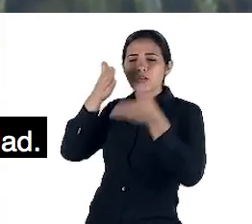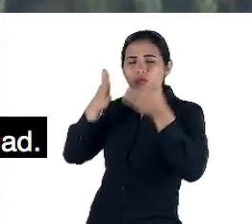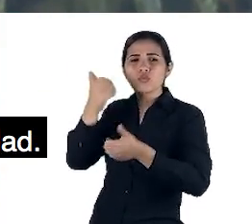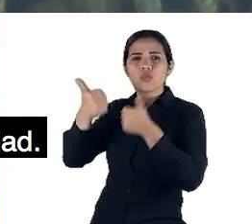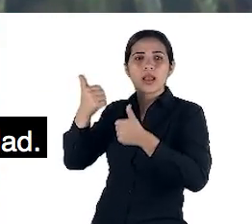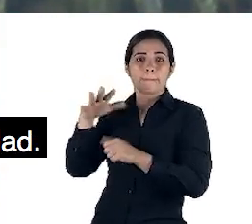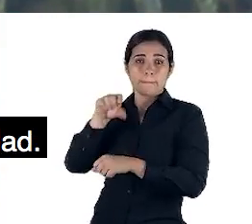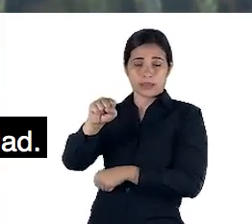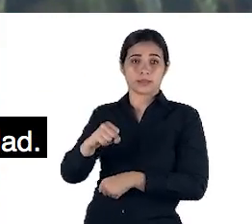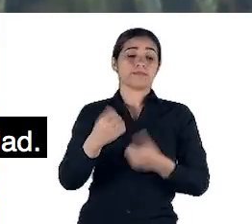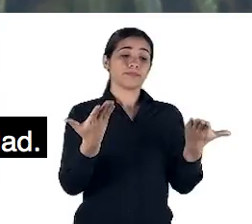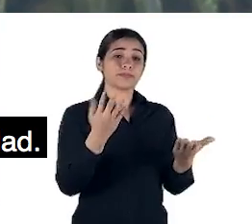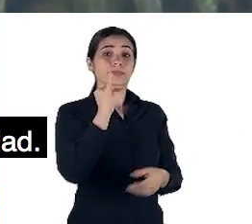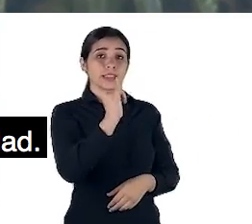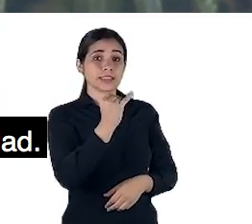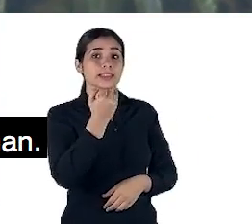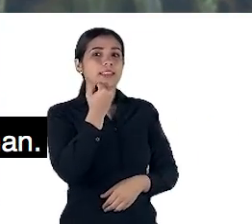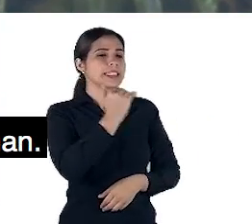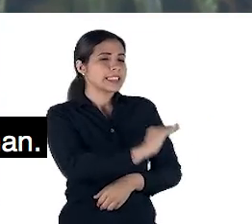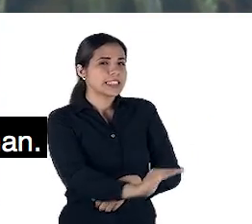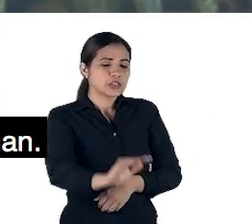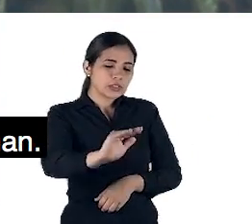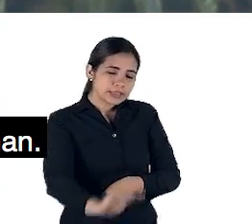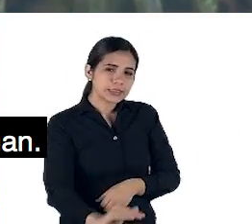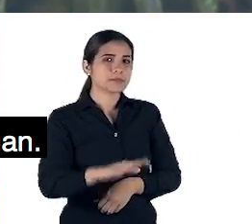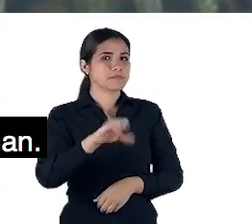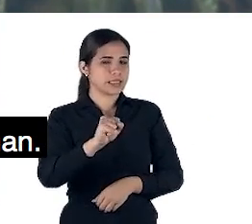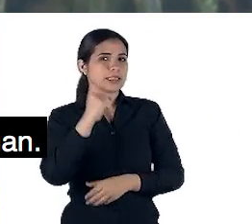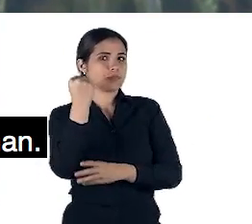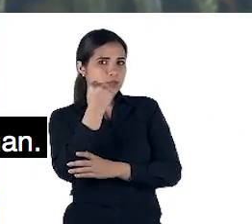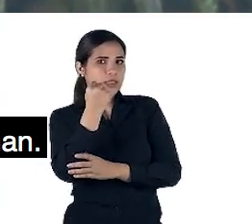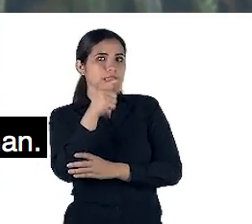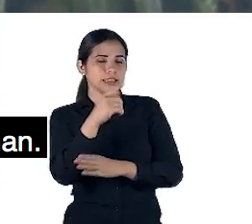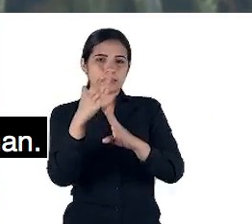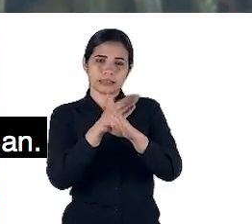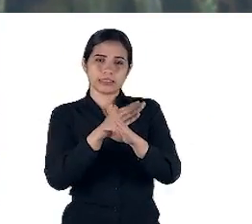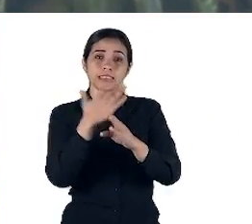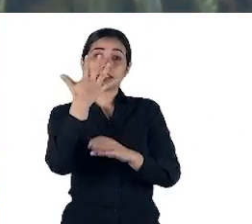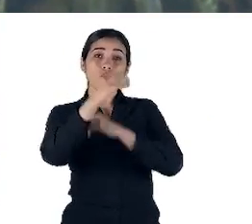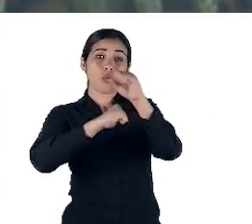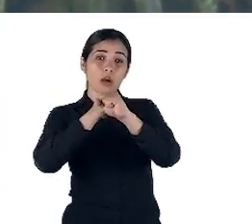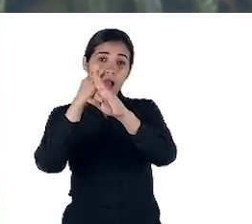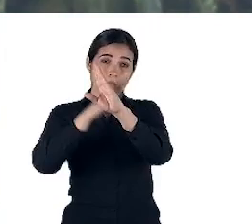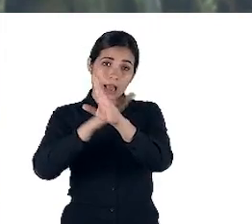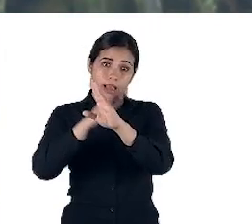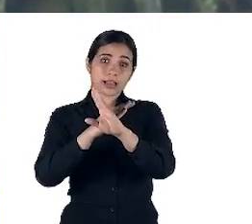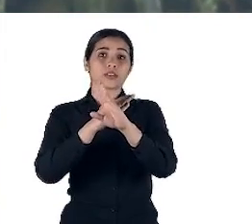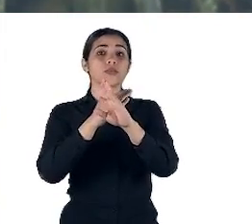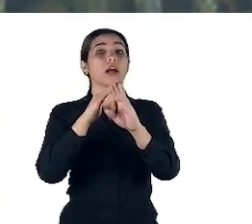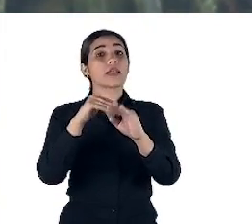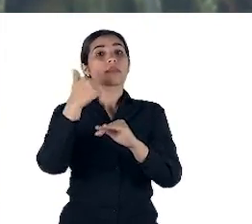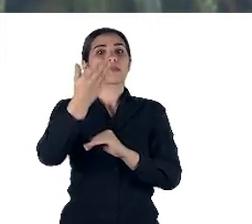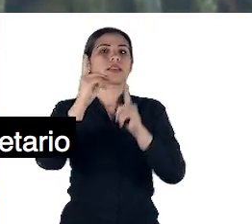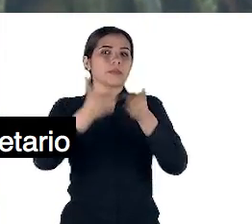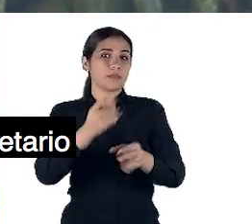Las prioridades siempre tienen los niños pequeños, ¿verdad? Menores de 5 años son los que más enferman. Luego está la época escolar, como bien